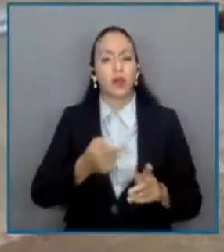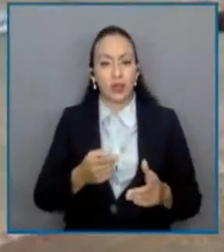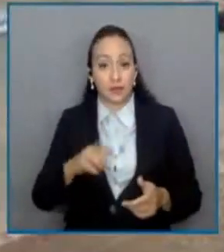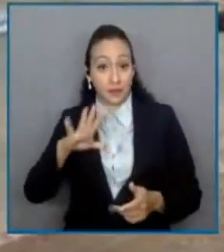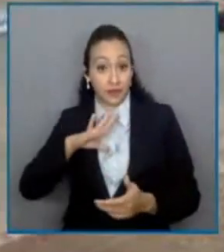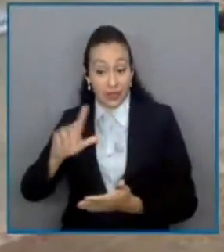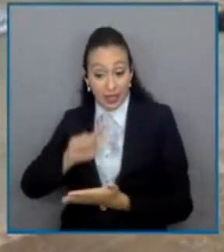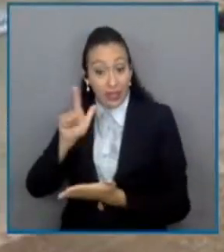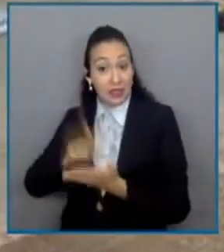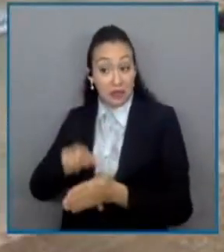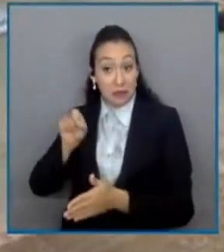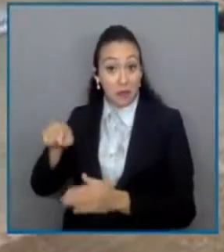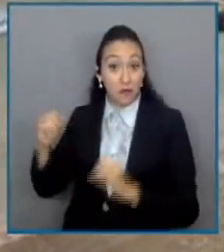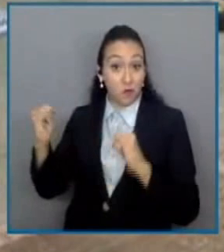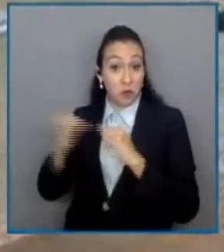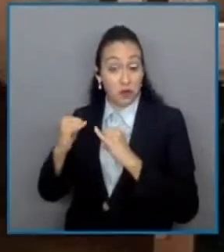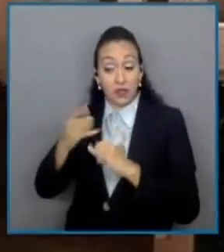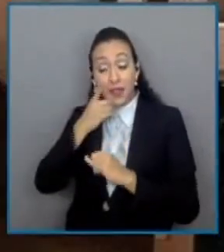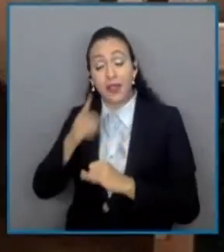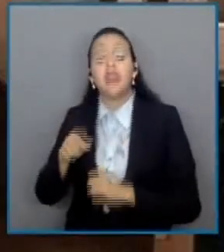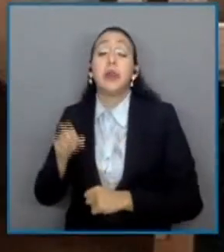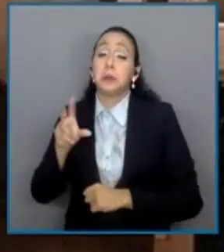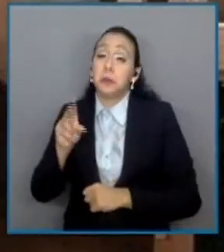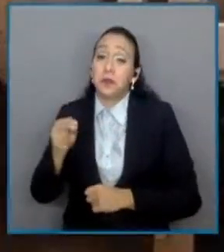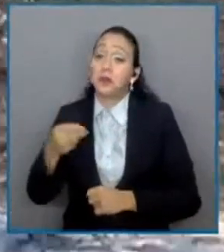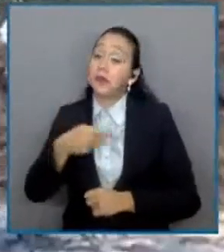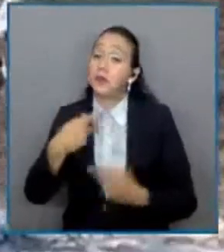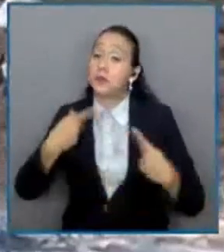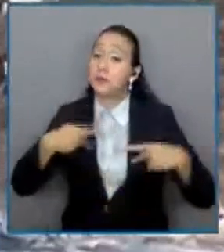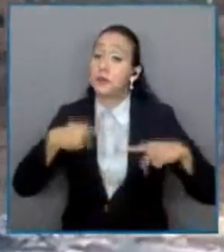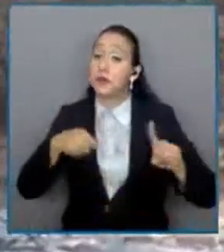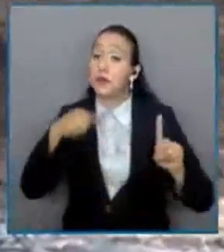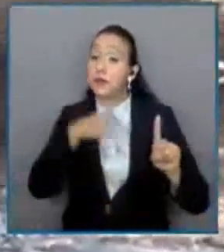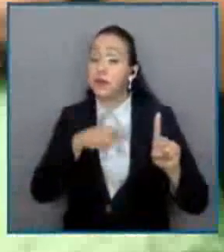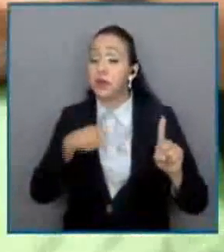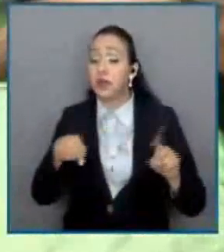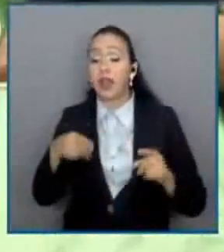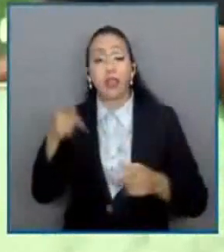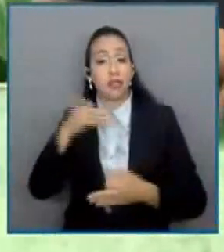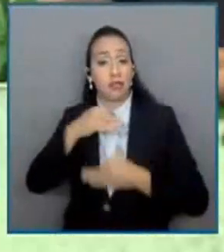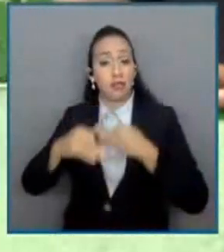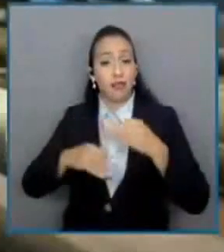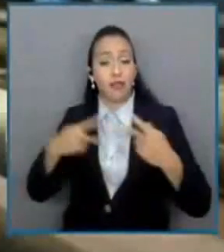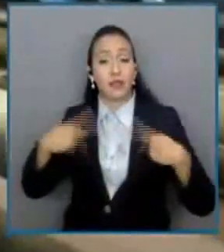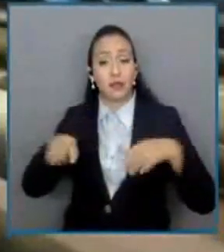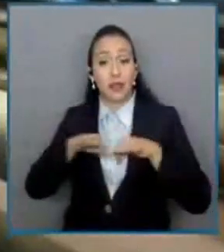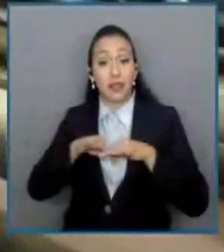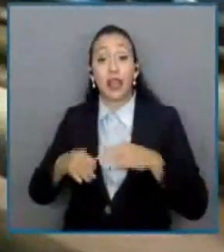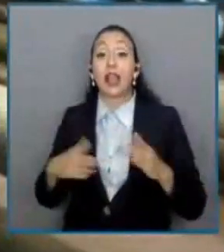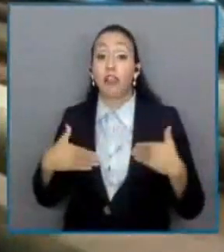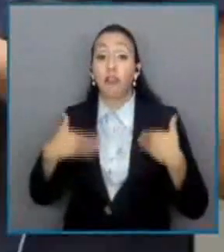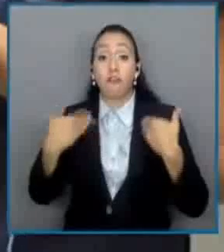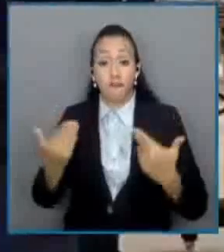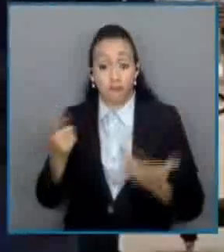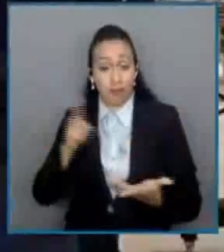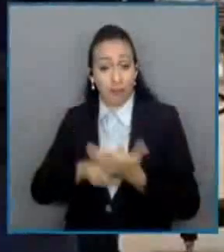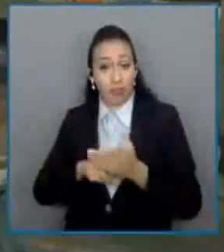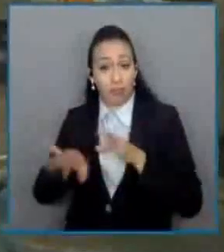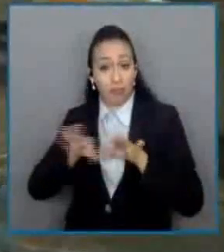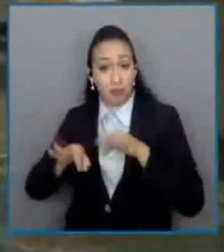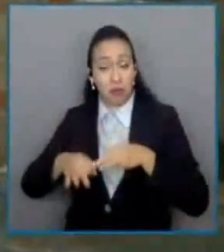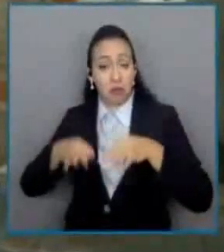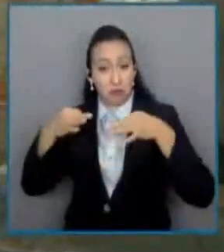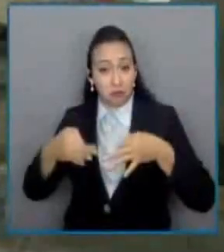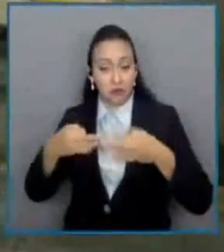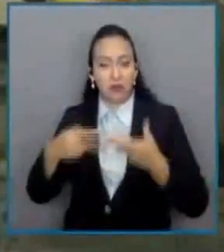instituto señalaba de forma general y automática que todos los trabajadores eran de confianza. La sala determinó que la disposición